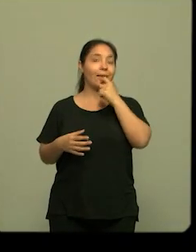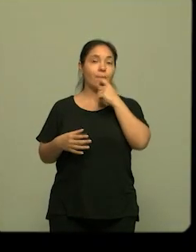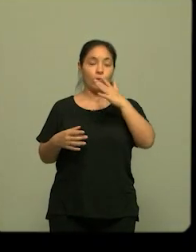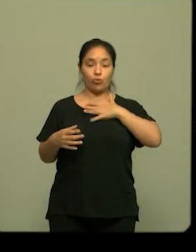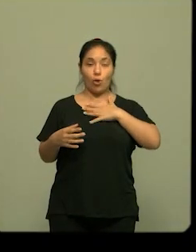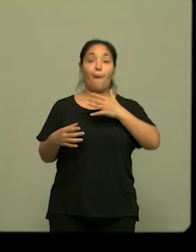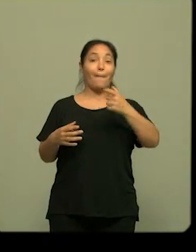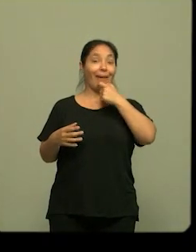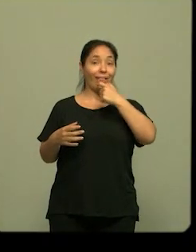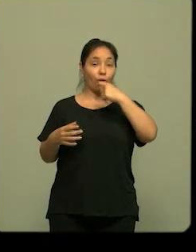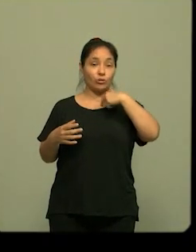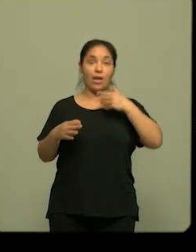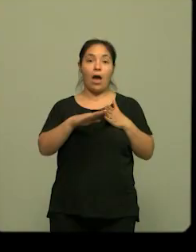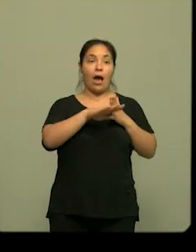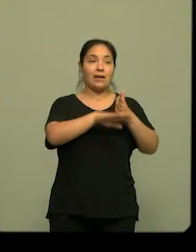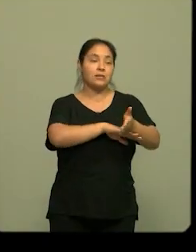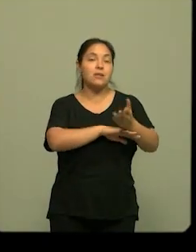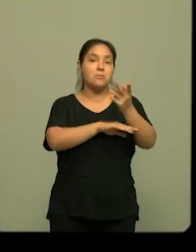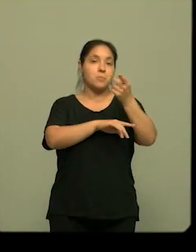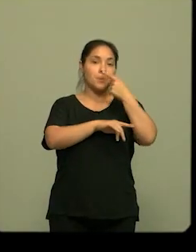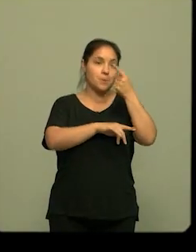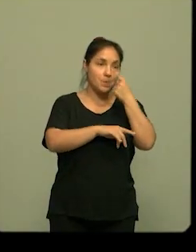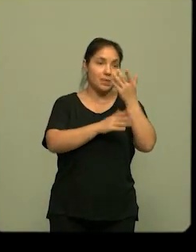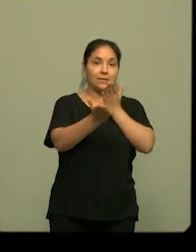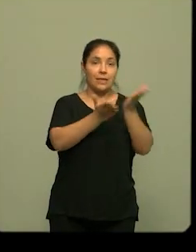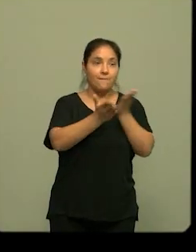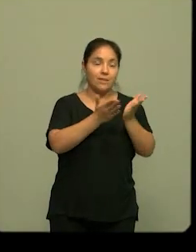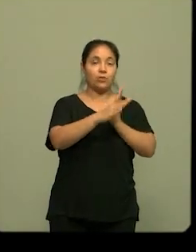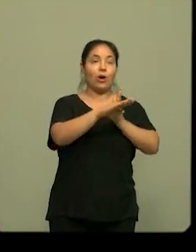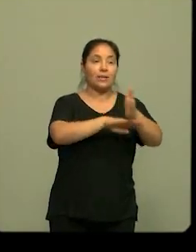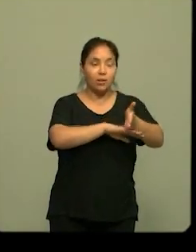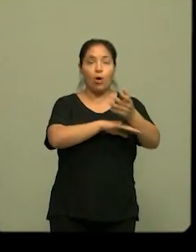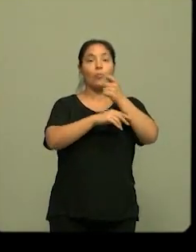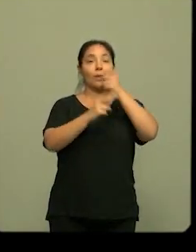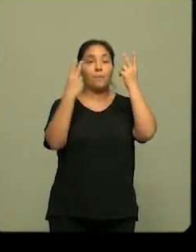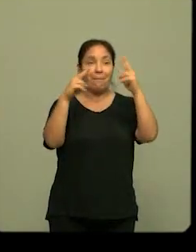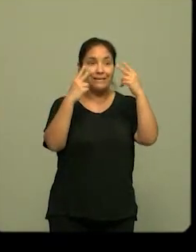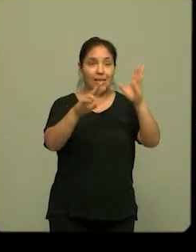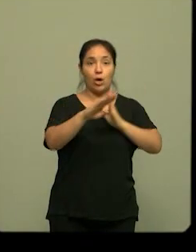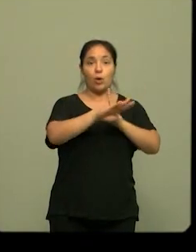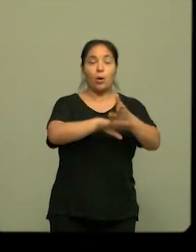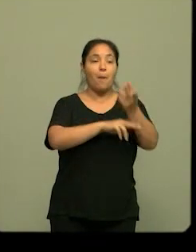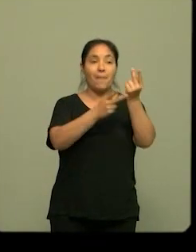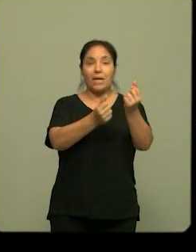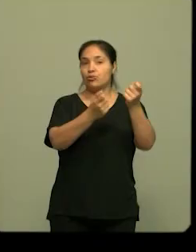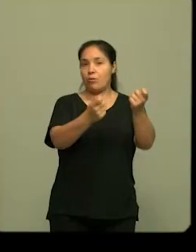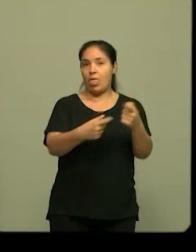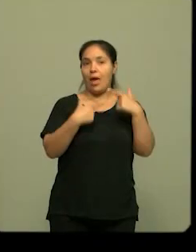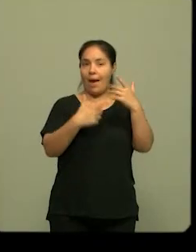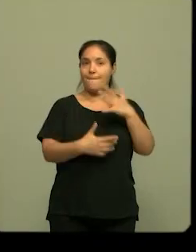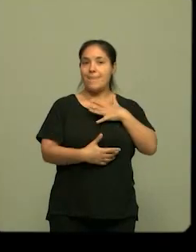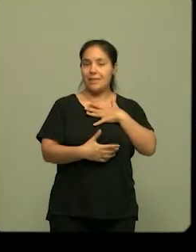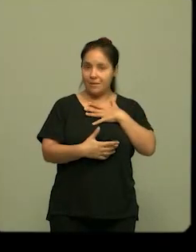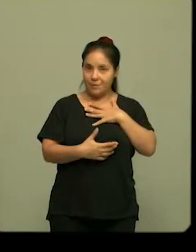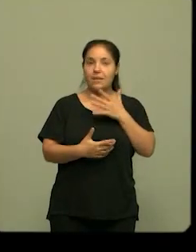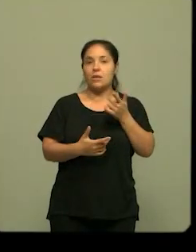ser mendocino acceder a tal atractivo o a tal servicio O a una excursión, o a por una ejemplo. excursión? Ujú. Pero eso es una política que tiene que ser a